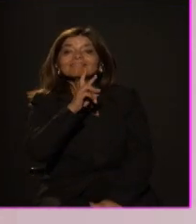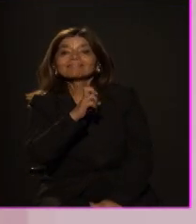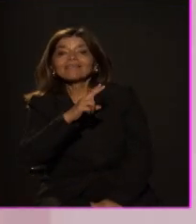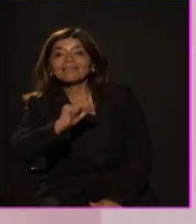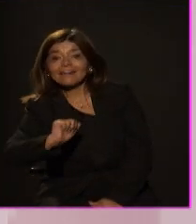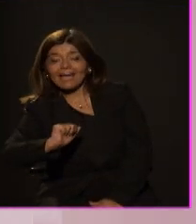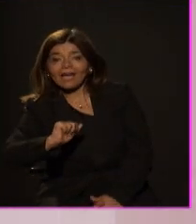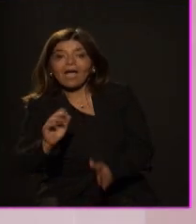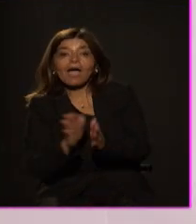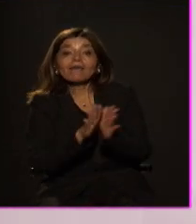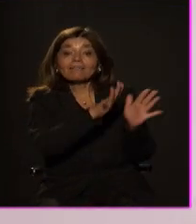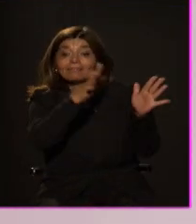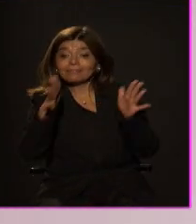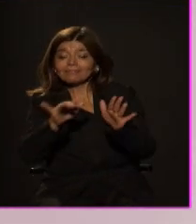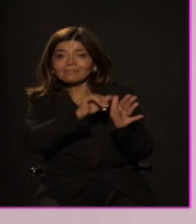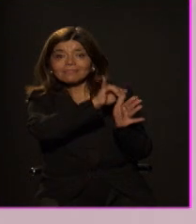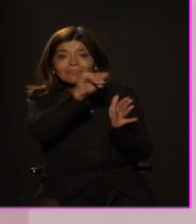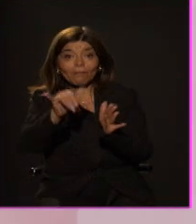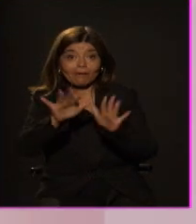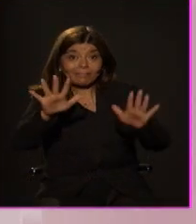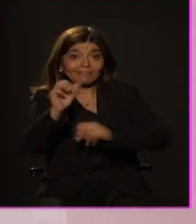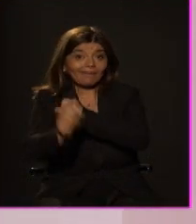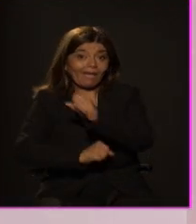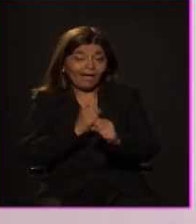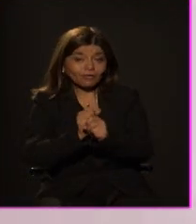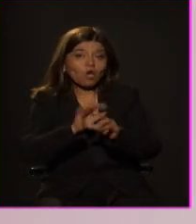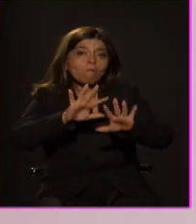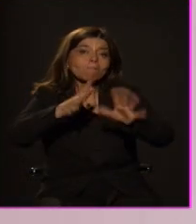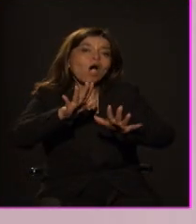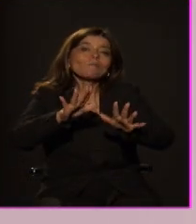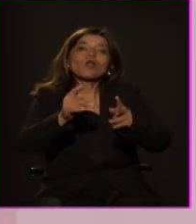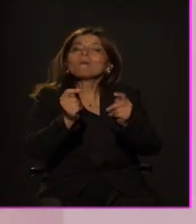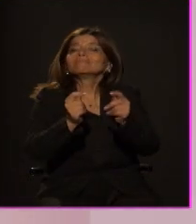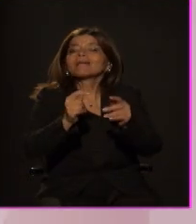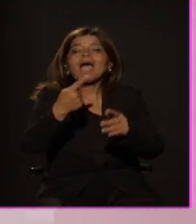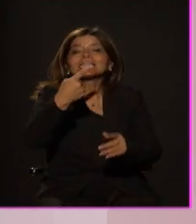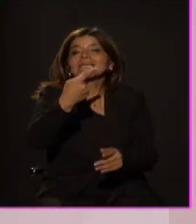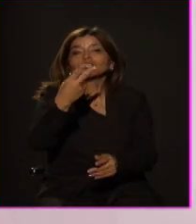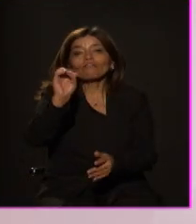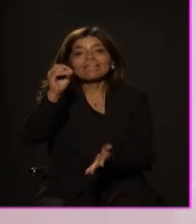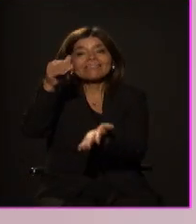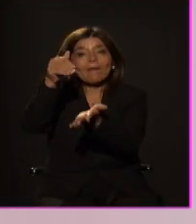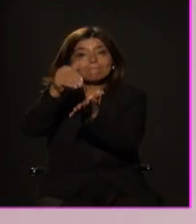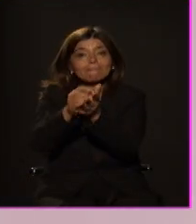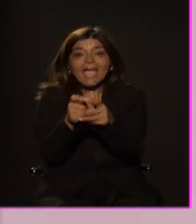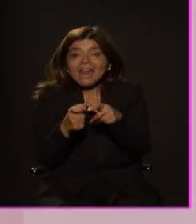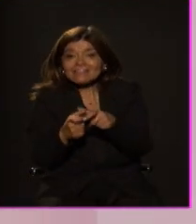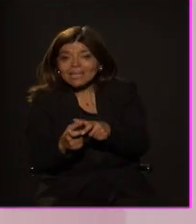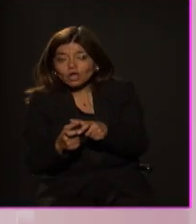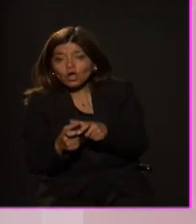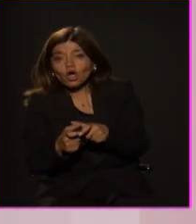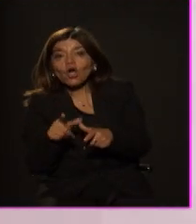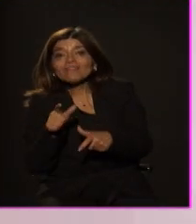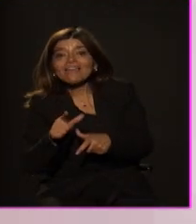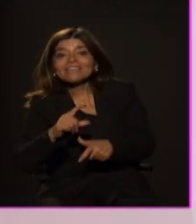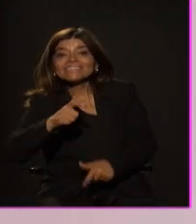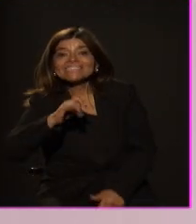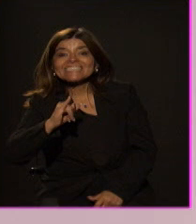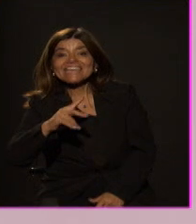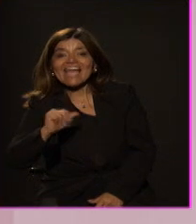10 años. Eso, para tener una idea, es como 120.000 discos de 500 gigas, ¿no? Lo que tiene más o menos en un laptop hoy